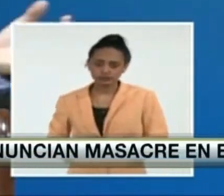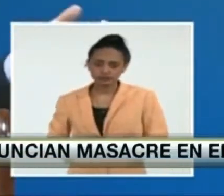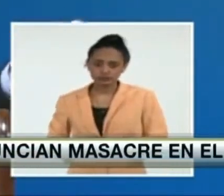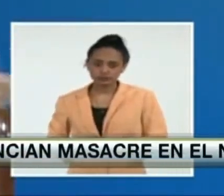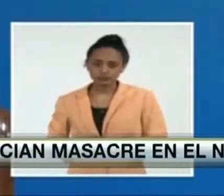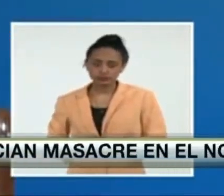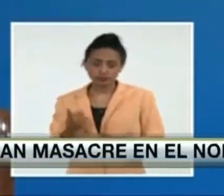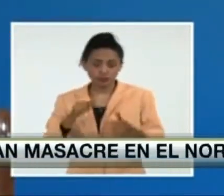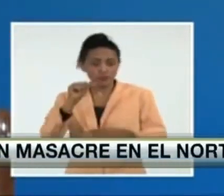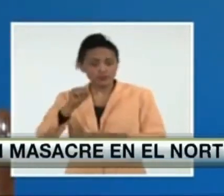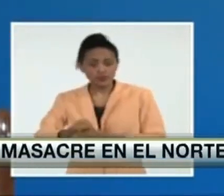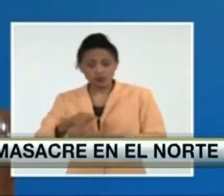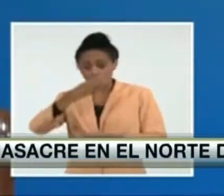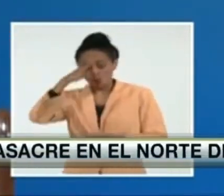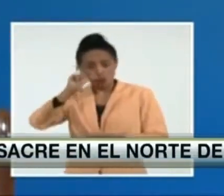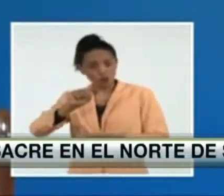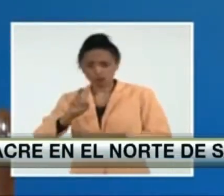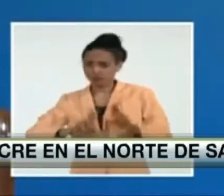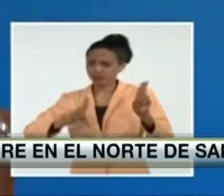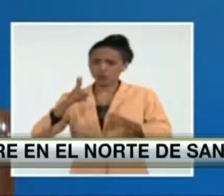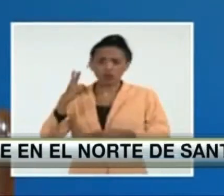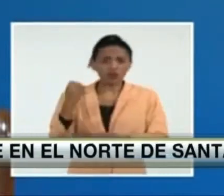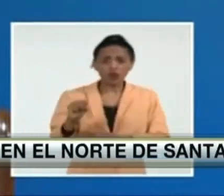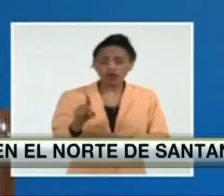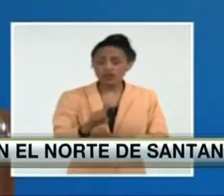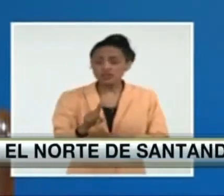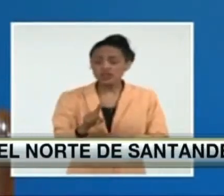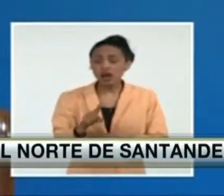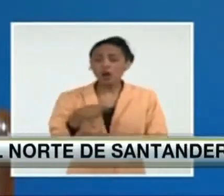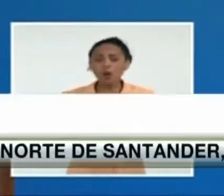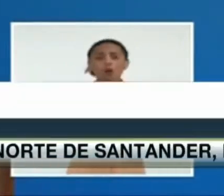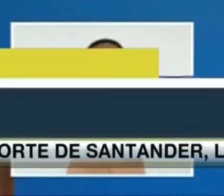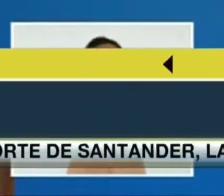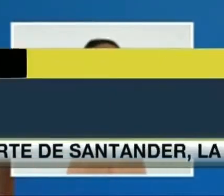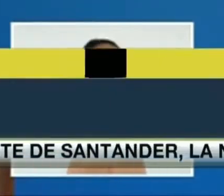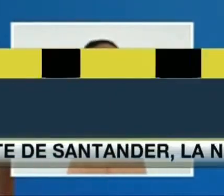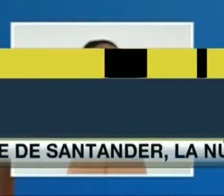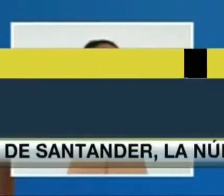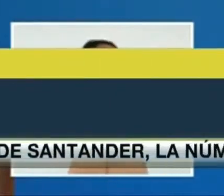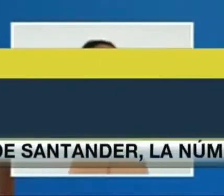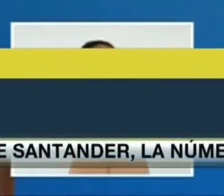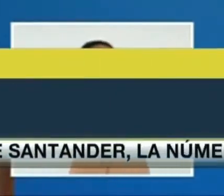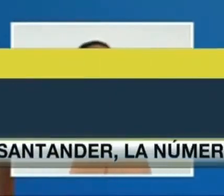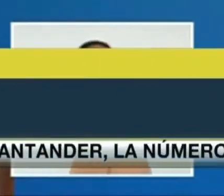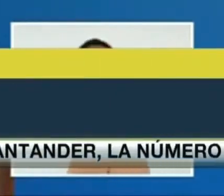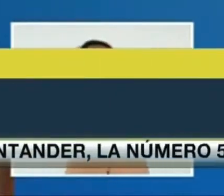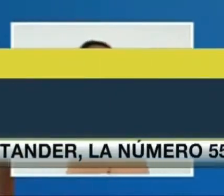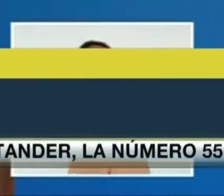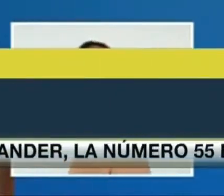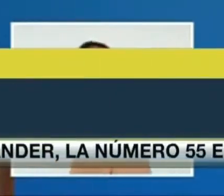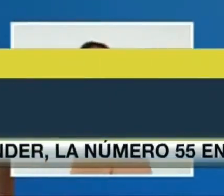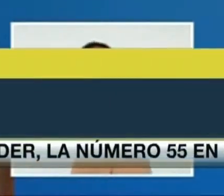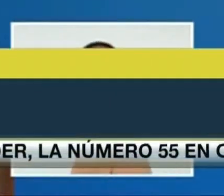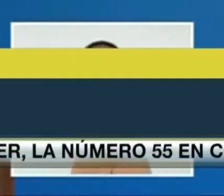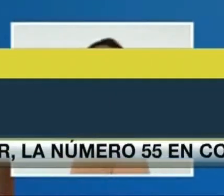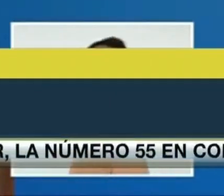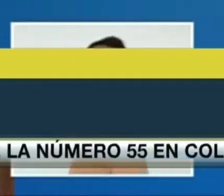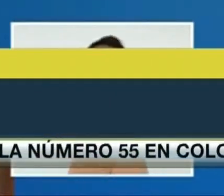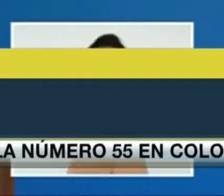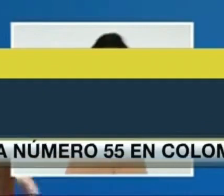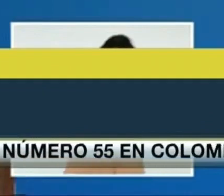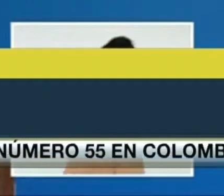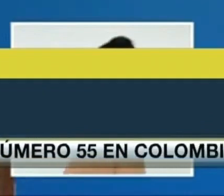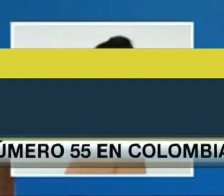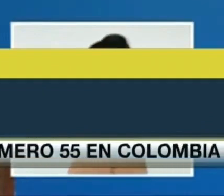o proclamaron su apoyo a la revolución y al gobierno cubano o enfrentaron hechos